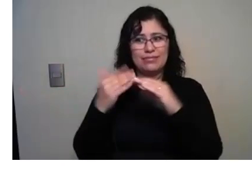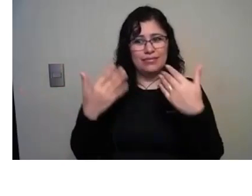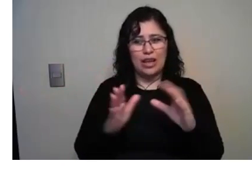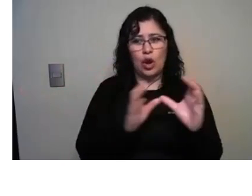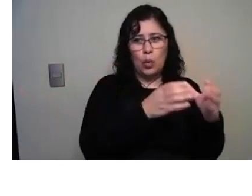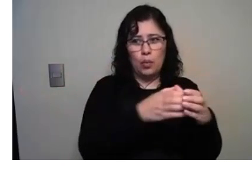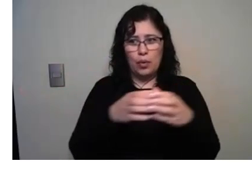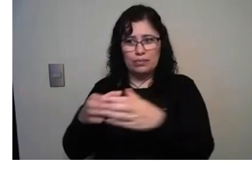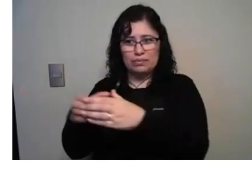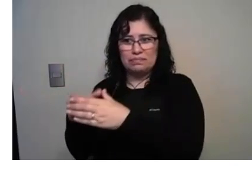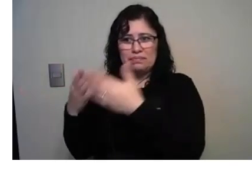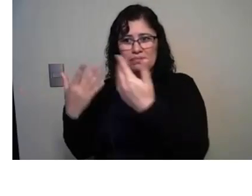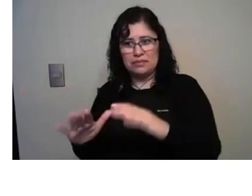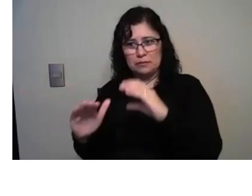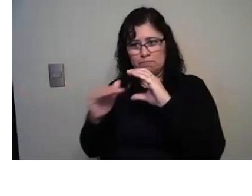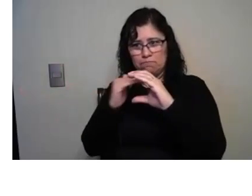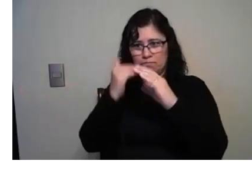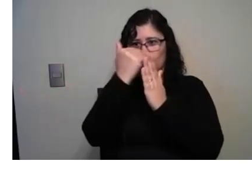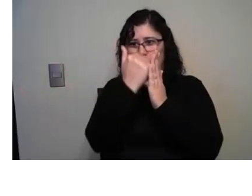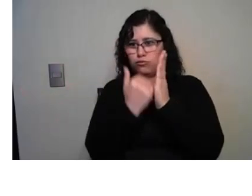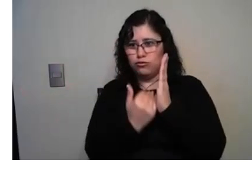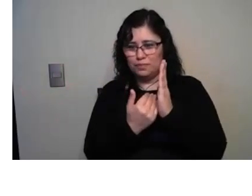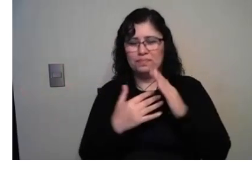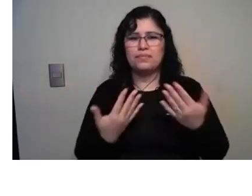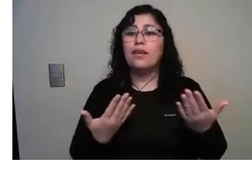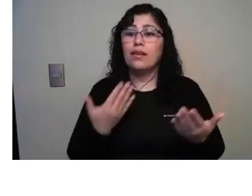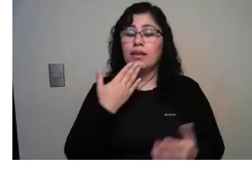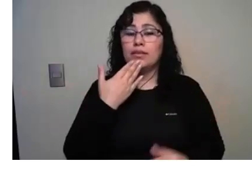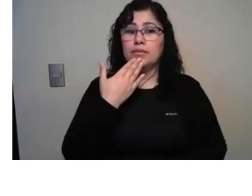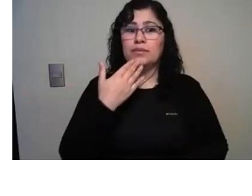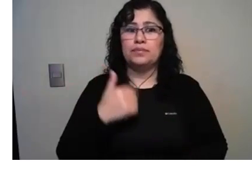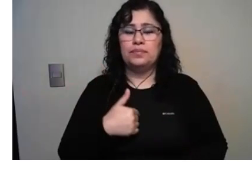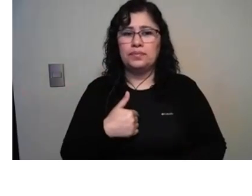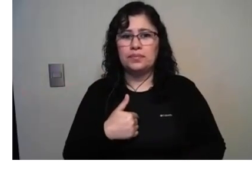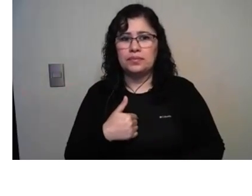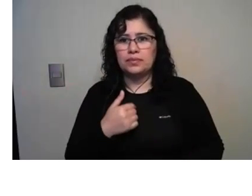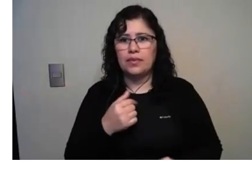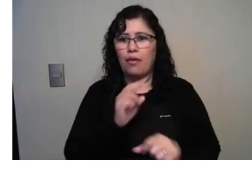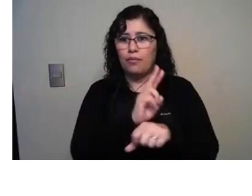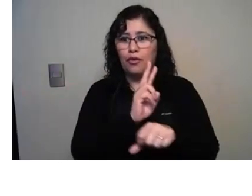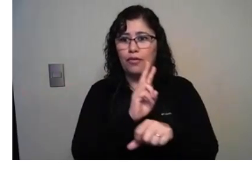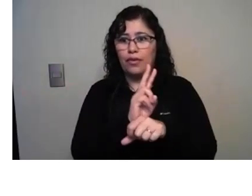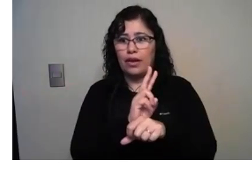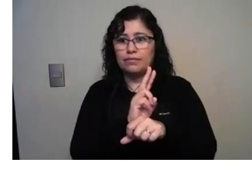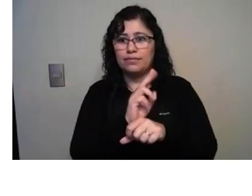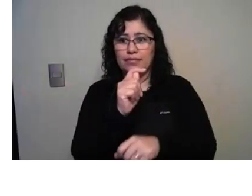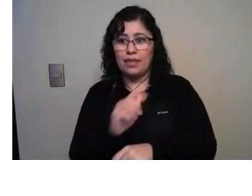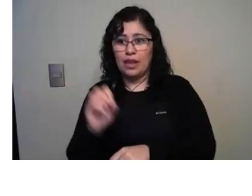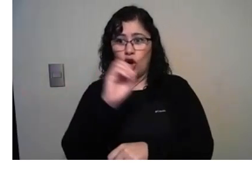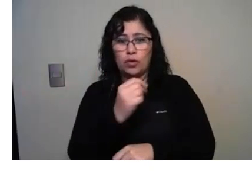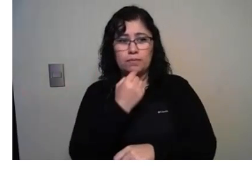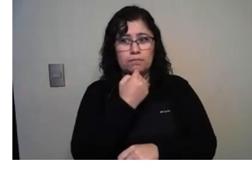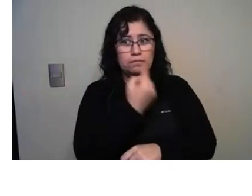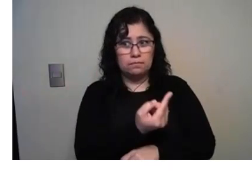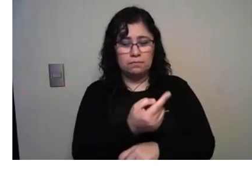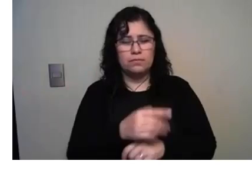grupos y consulté con los profesores de la escuela, agregaron